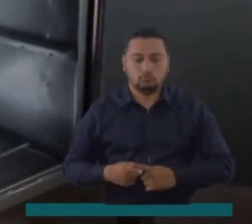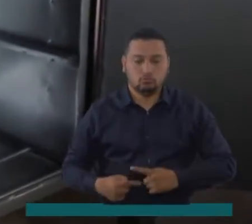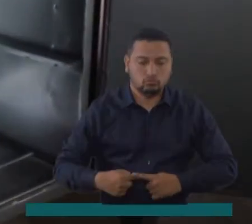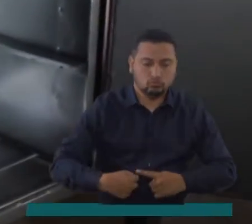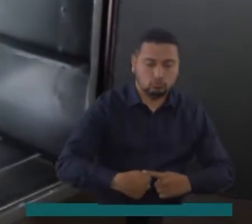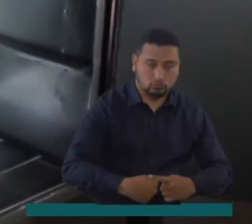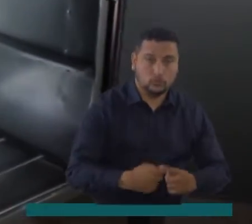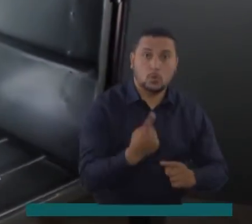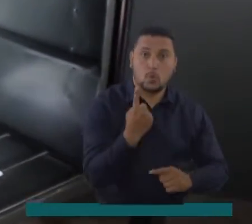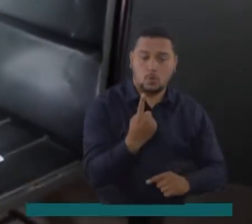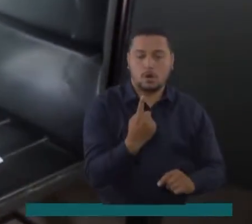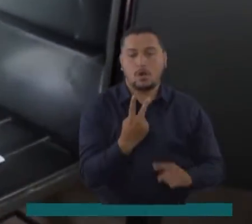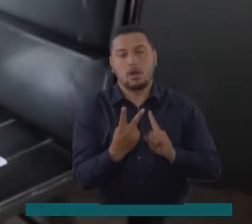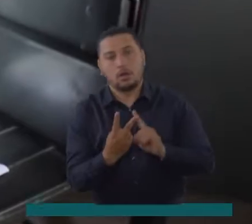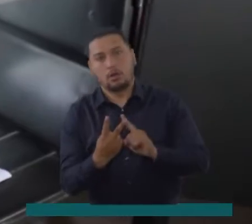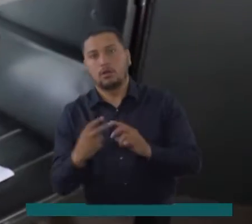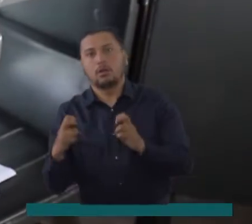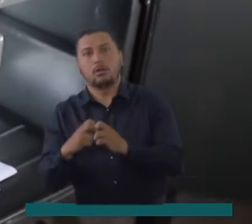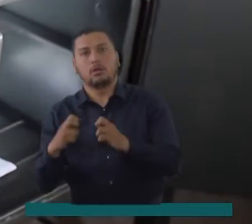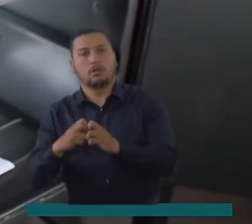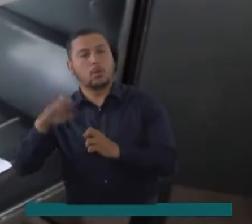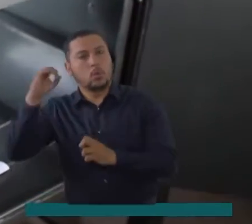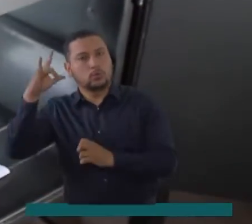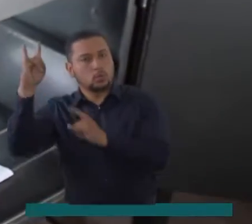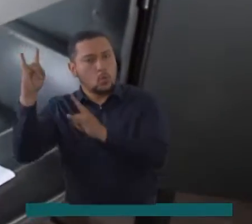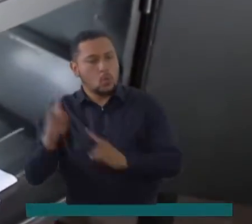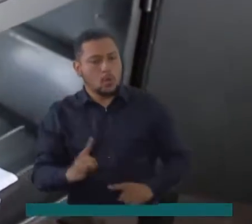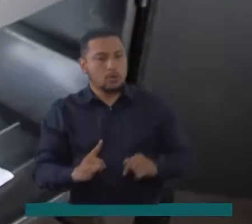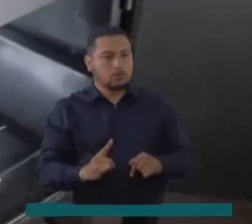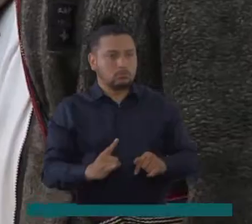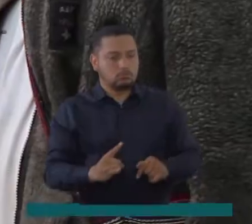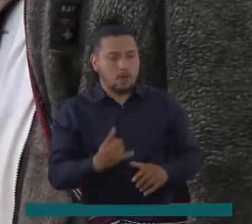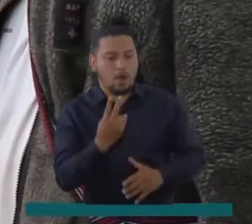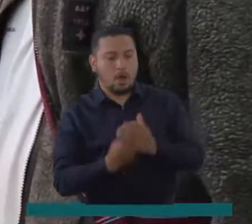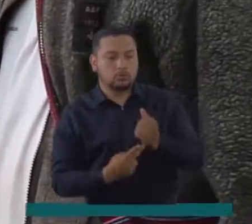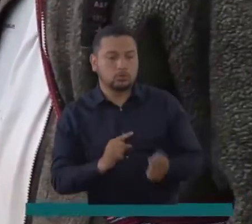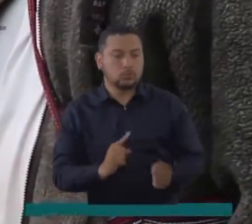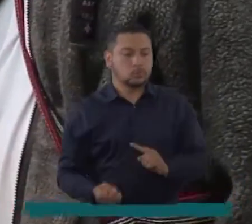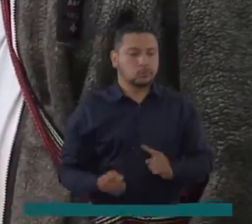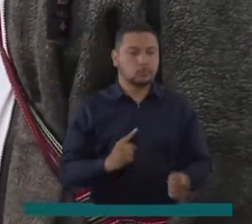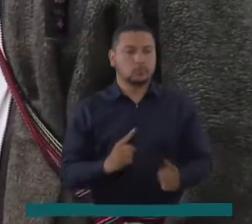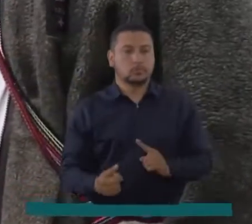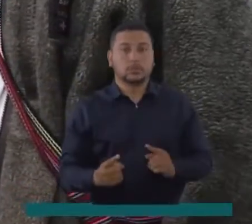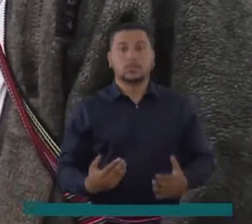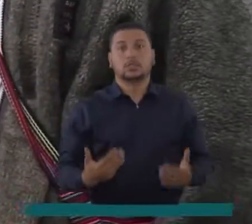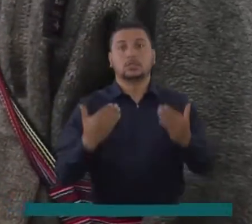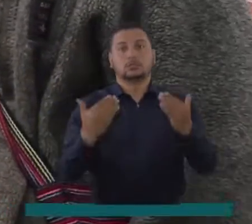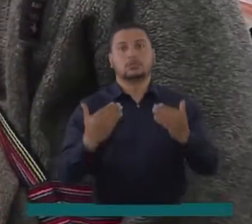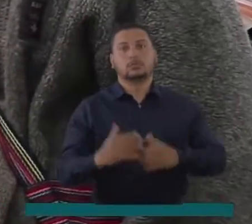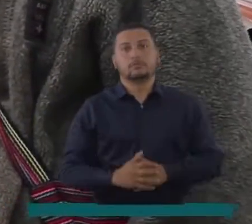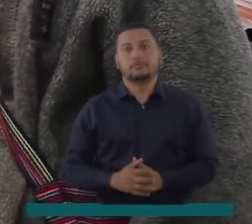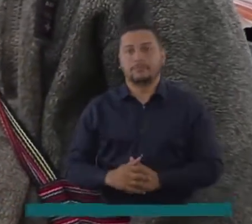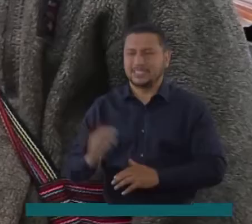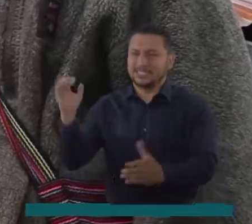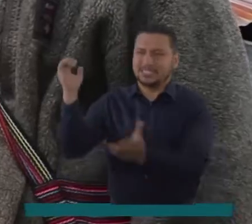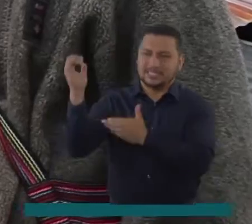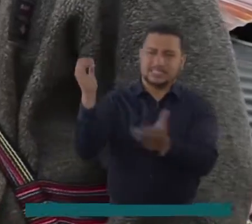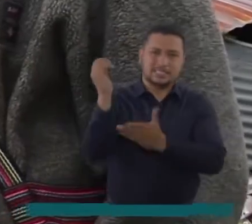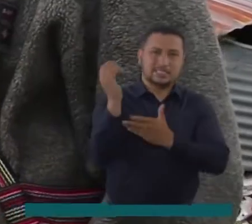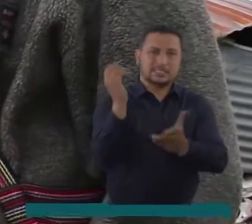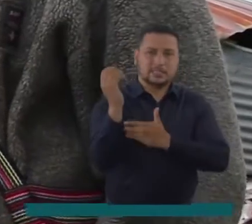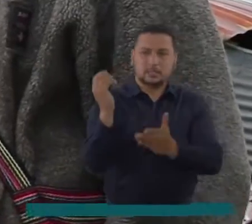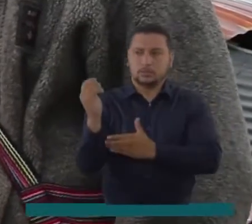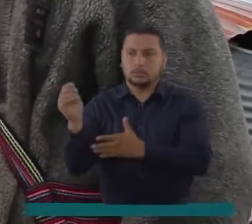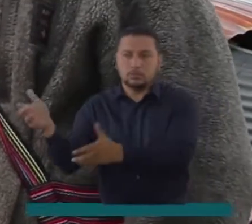ecoeficiente, la cual combina el uso de energía solar y leña. Pues ya por ahí recoger leña, se cortan las matas